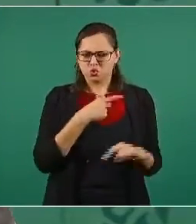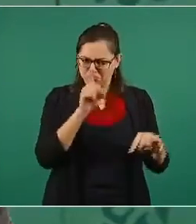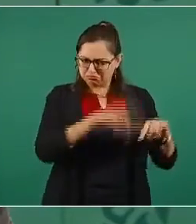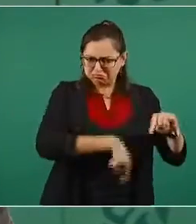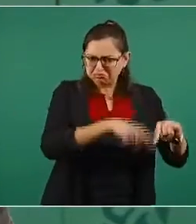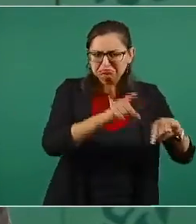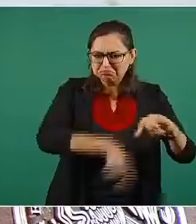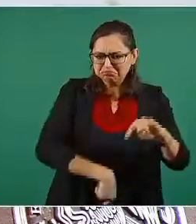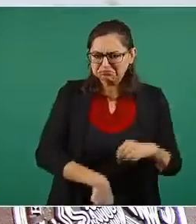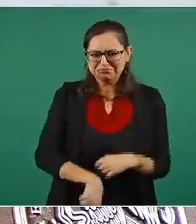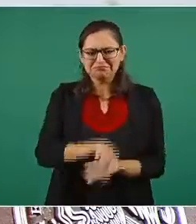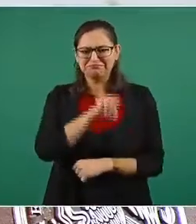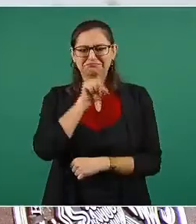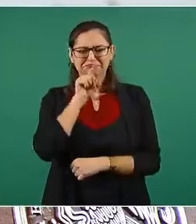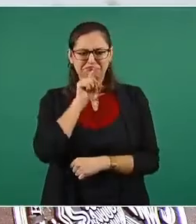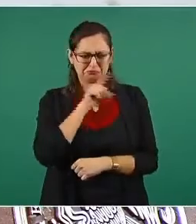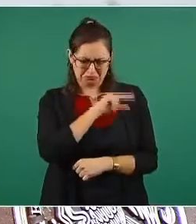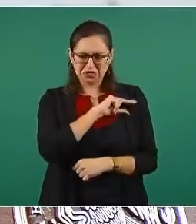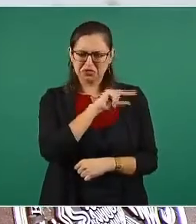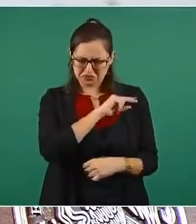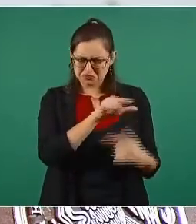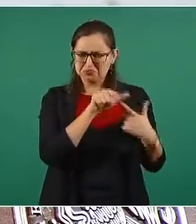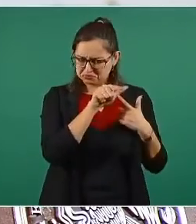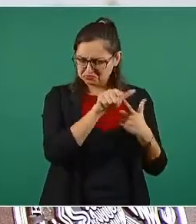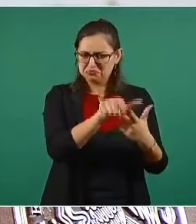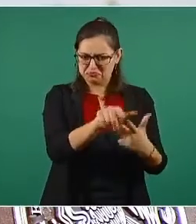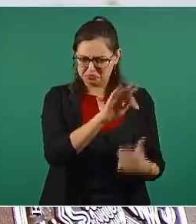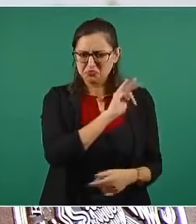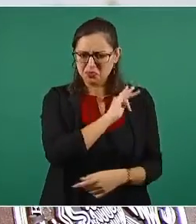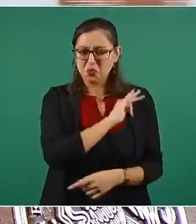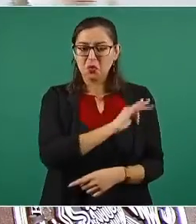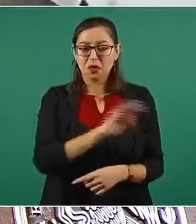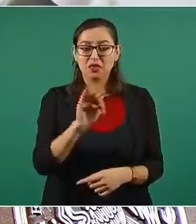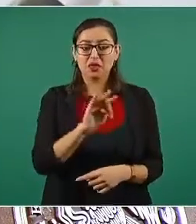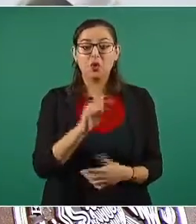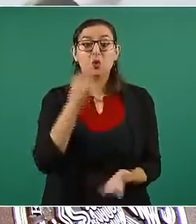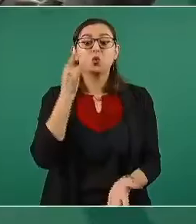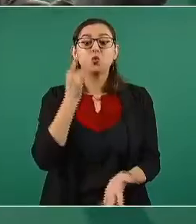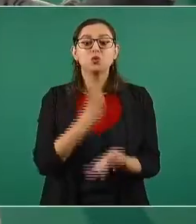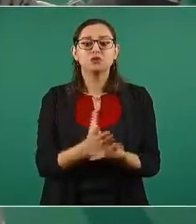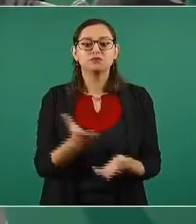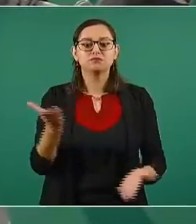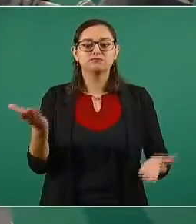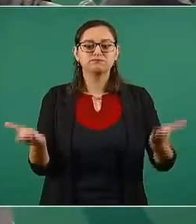desplazar al sector privado, es poner orden,